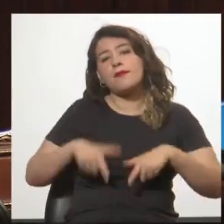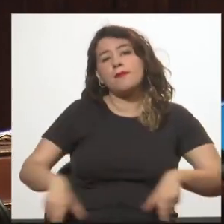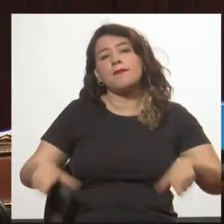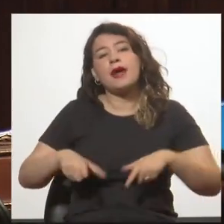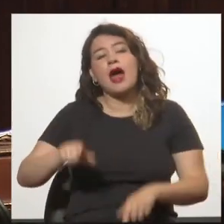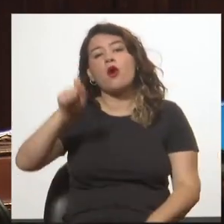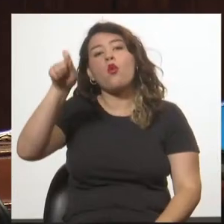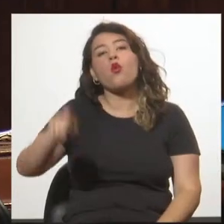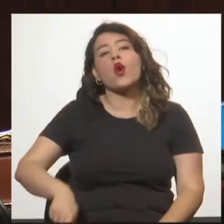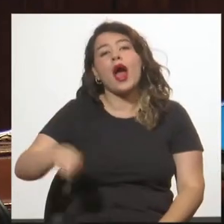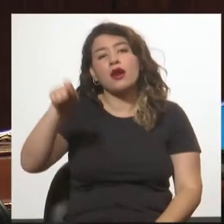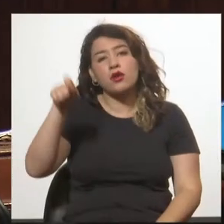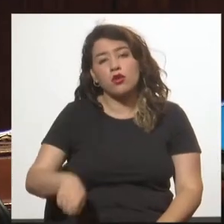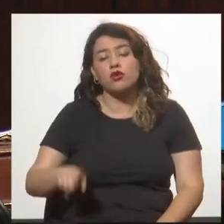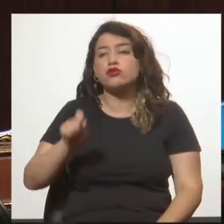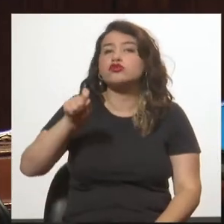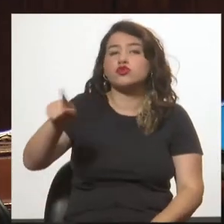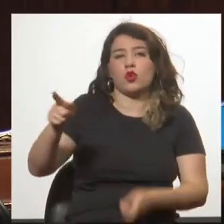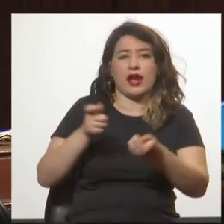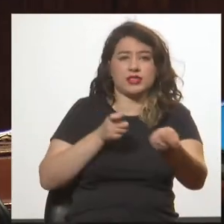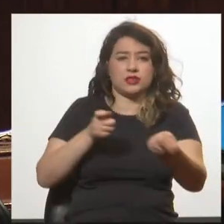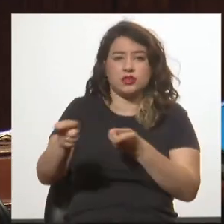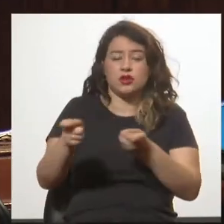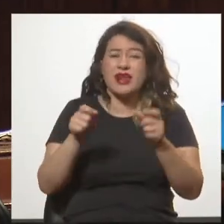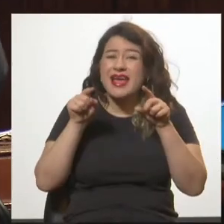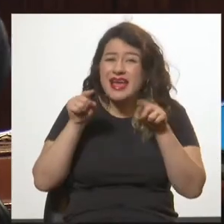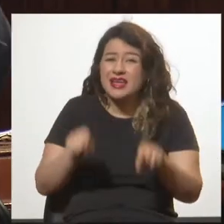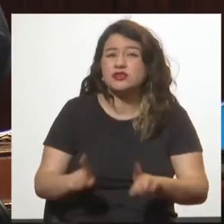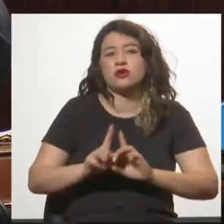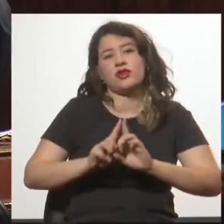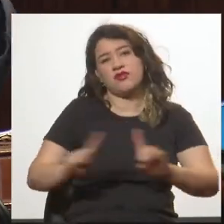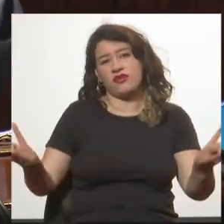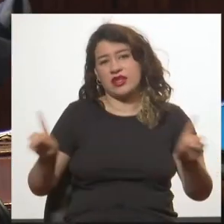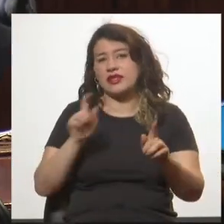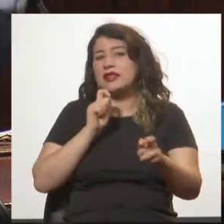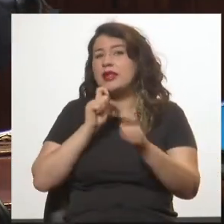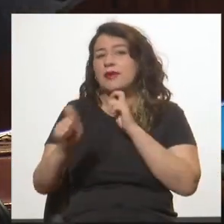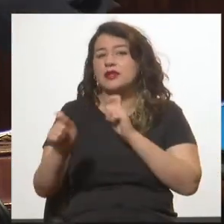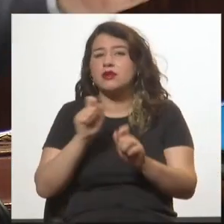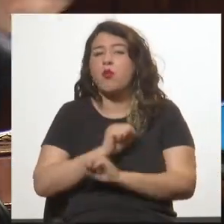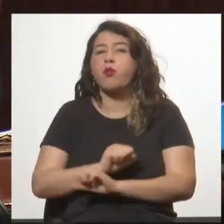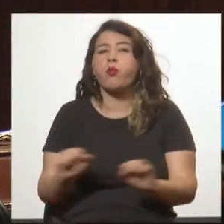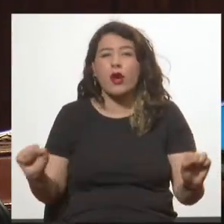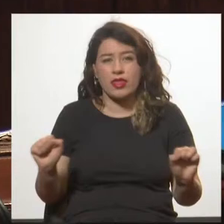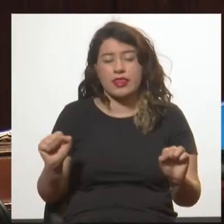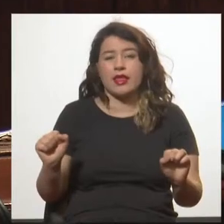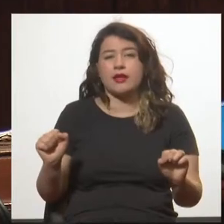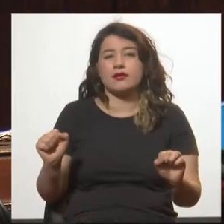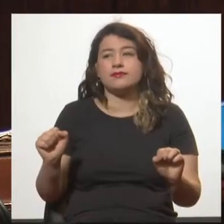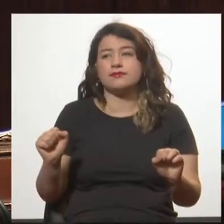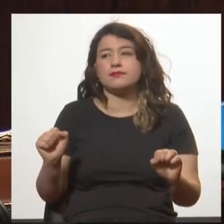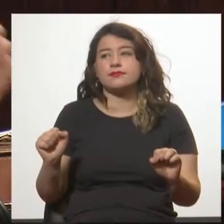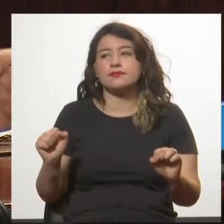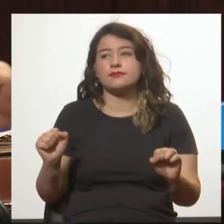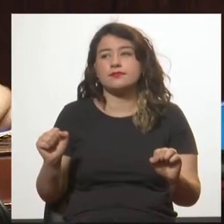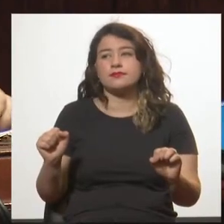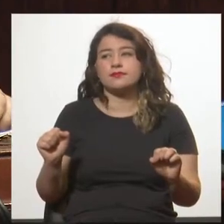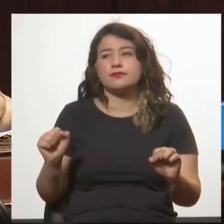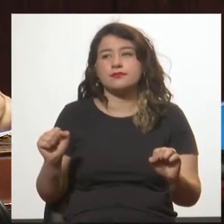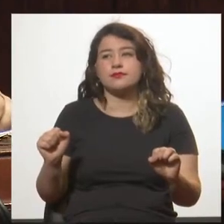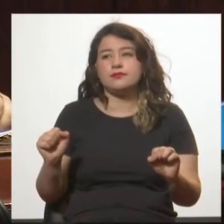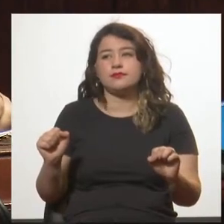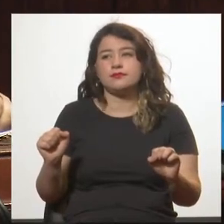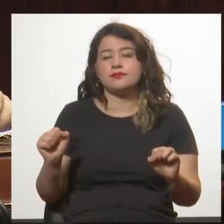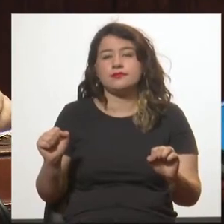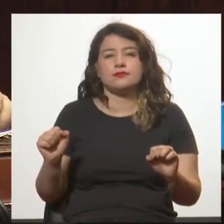juzgarlos o juzgar su gestión eso es una interpelación que puede devenir en la censura a